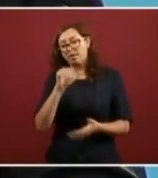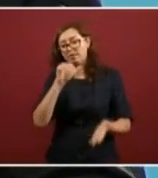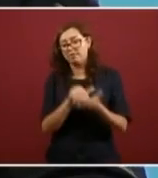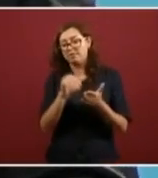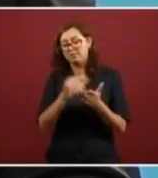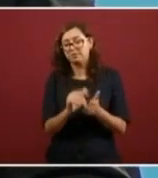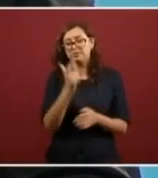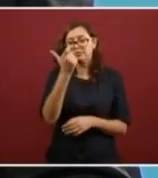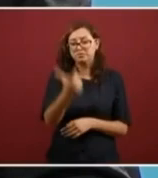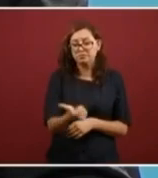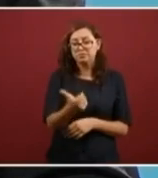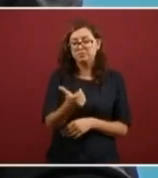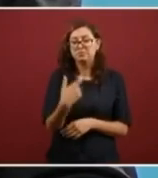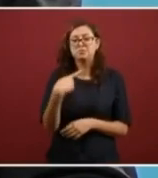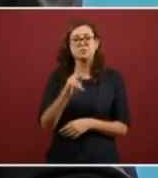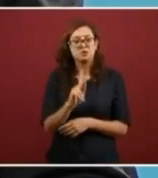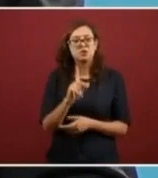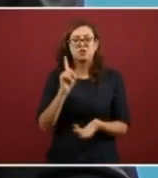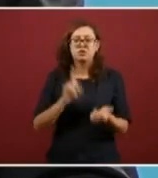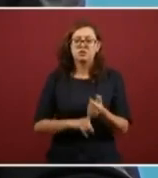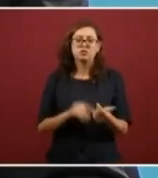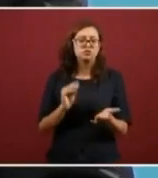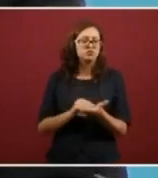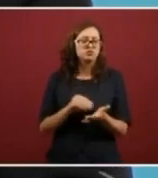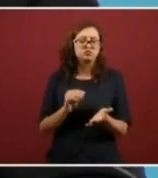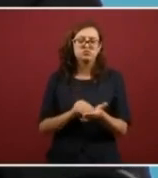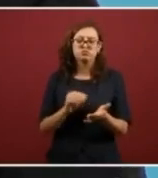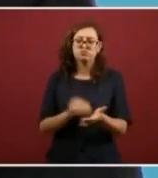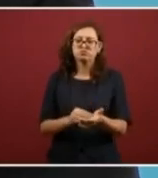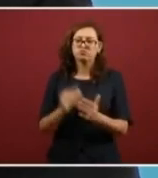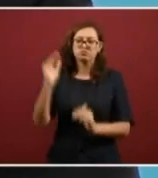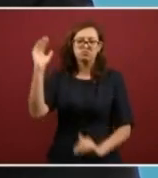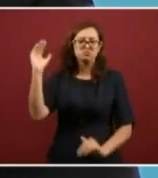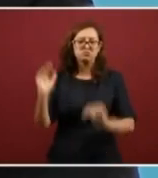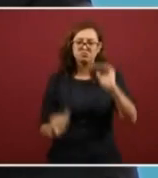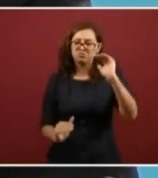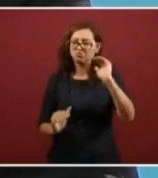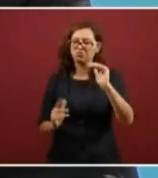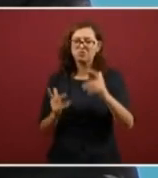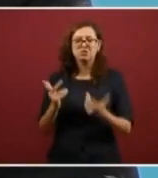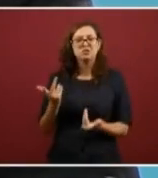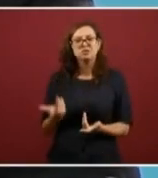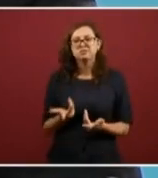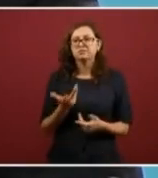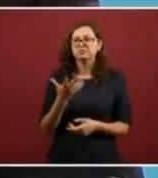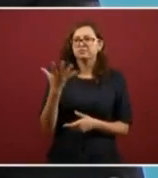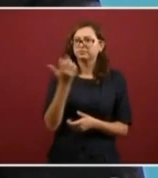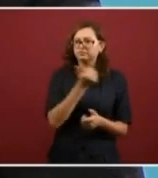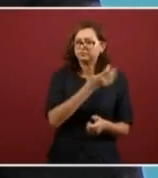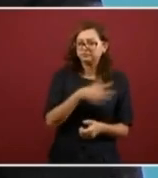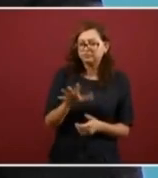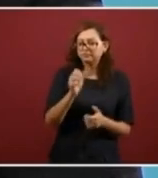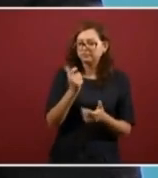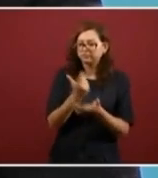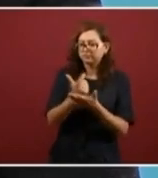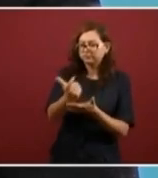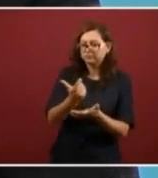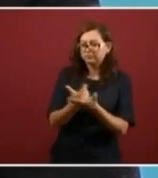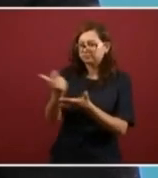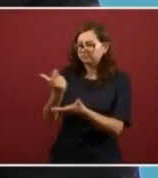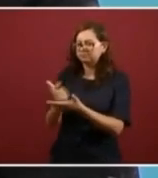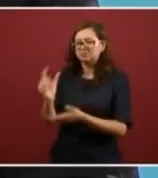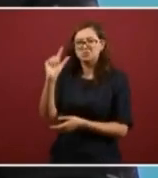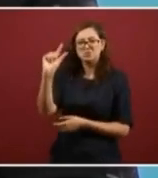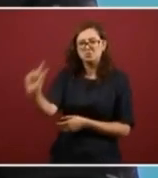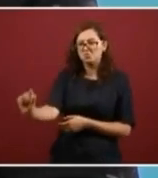pesos, se siguen presentando en la práctica una gran disparidad entre los ingresos generales y la calidad de vida de nuestros